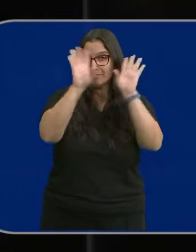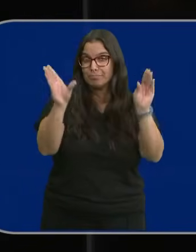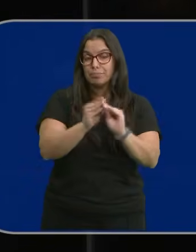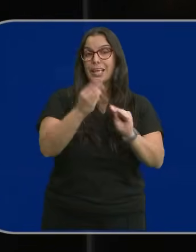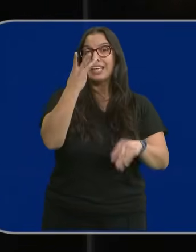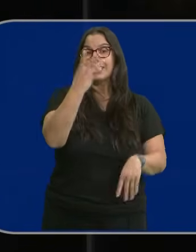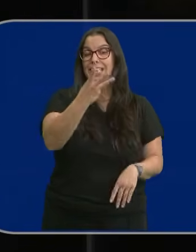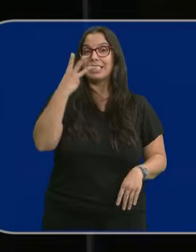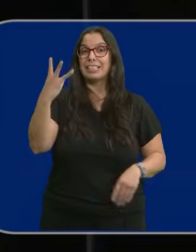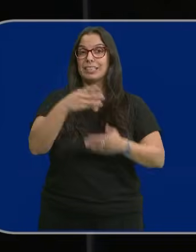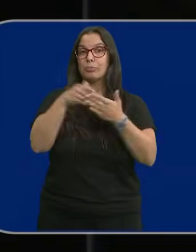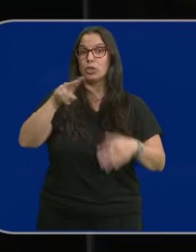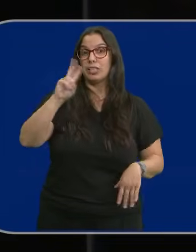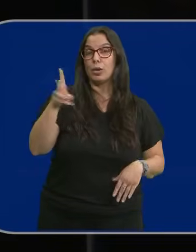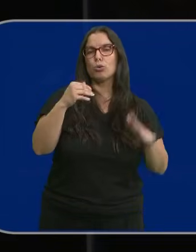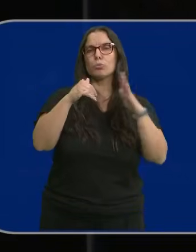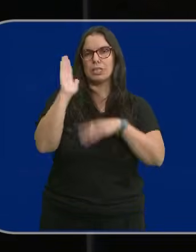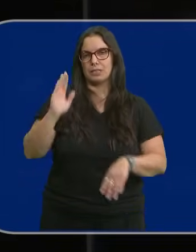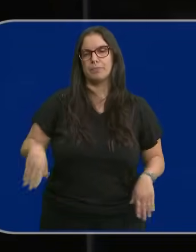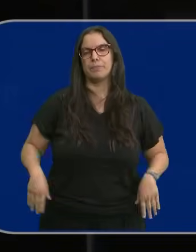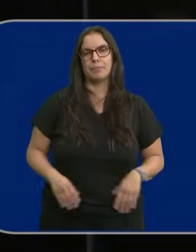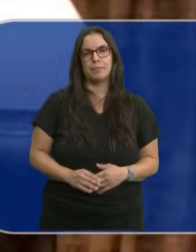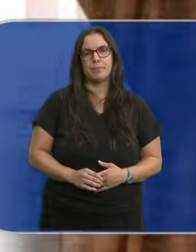más de 33 millones de euros.